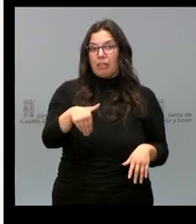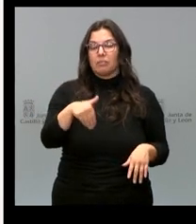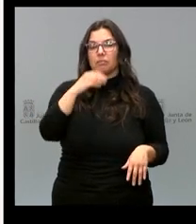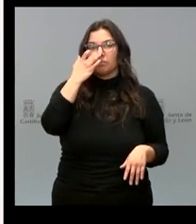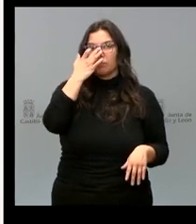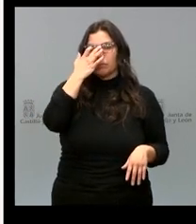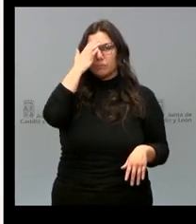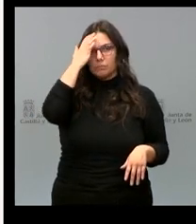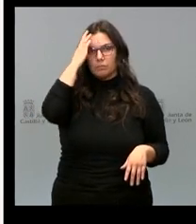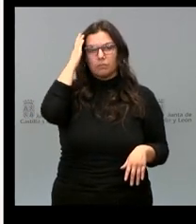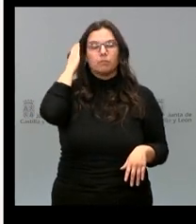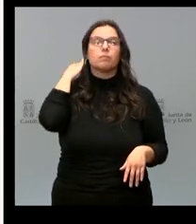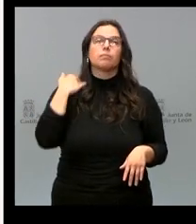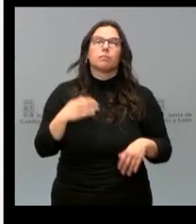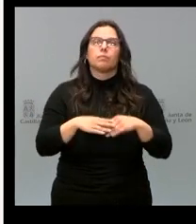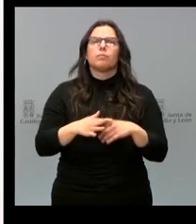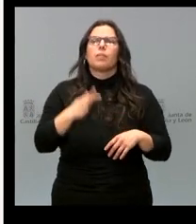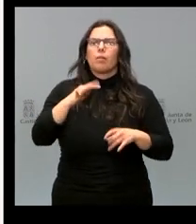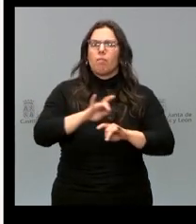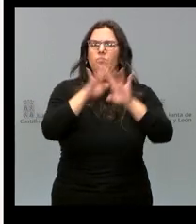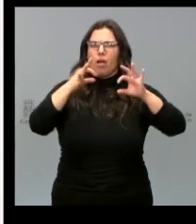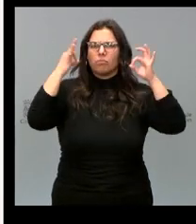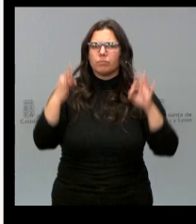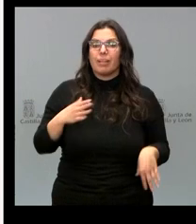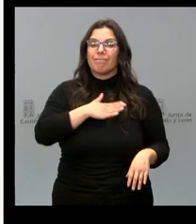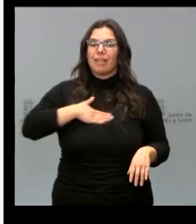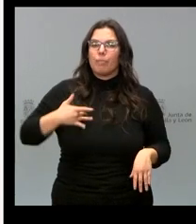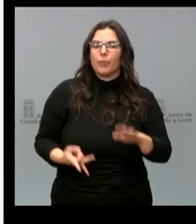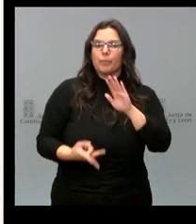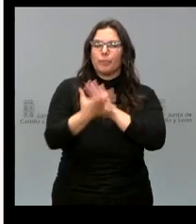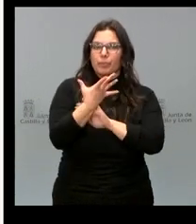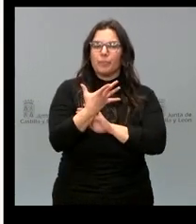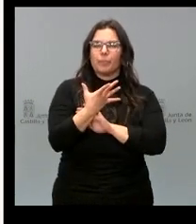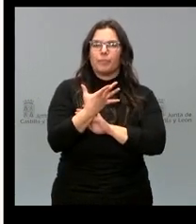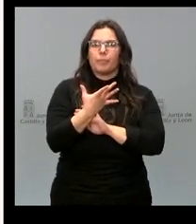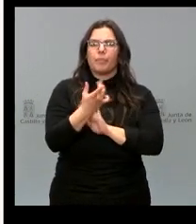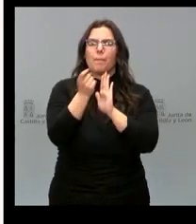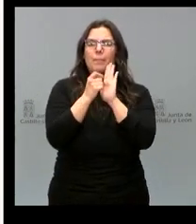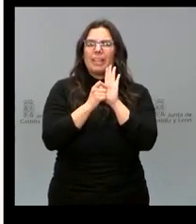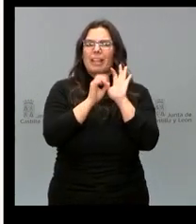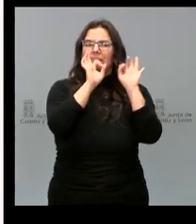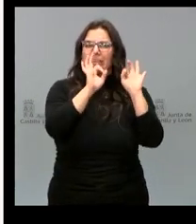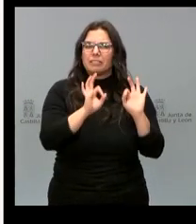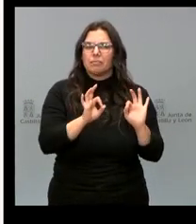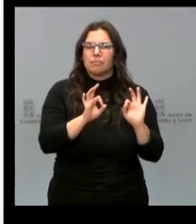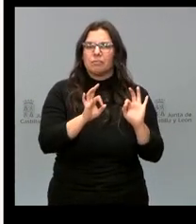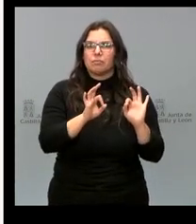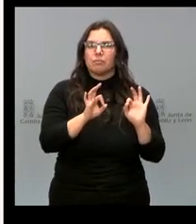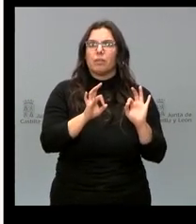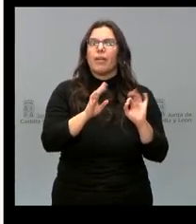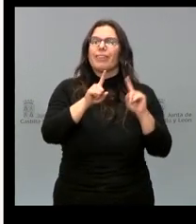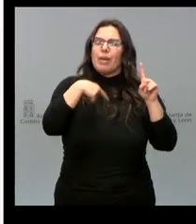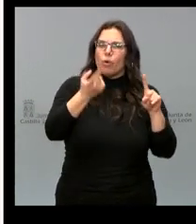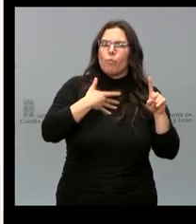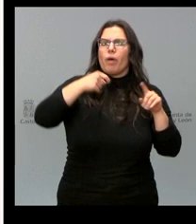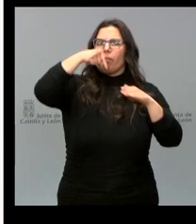de manera inmediata y además de manera contundente, queremos poner en marcha una serie de medidas que podrán ser ampliadas,